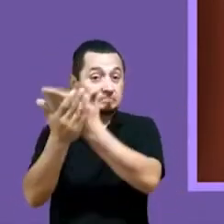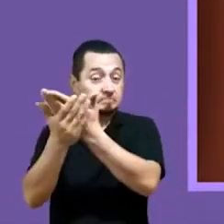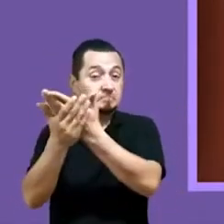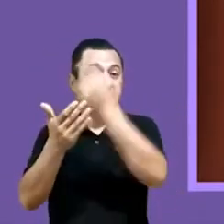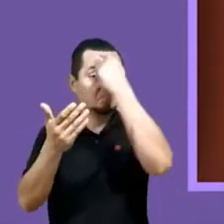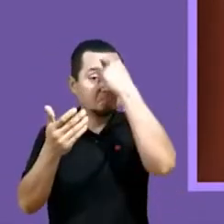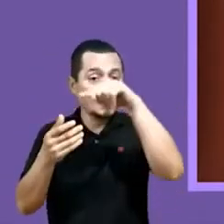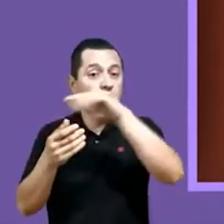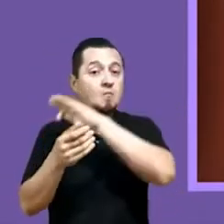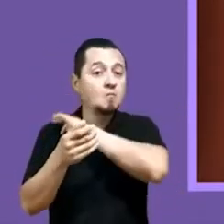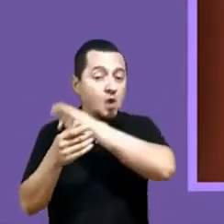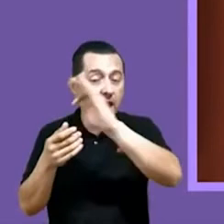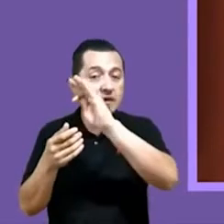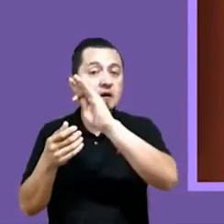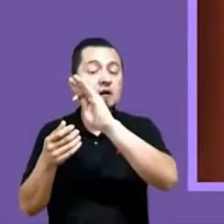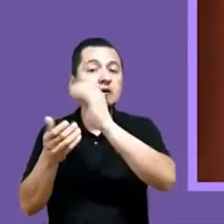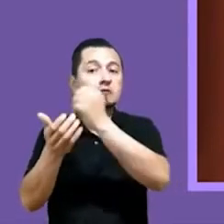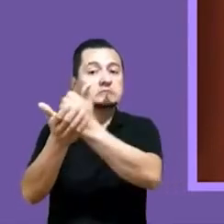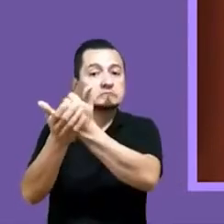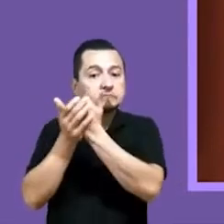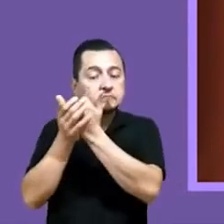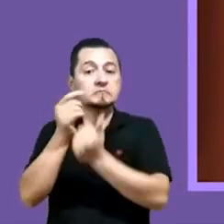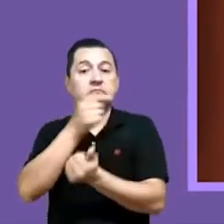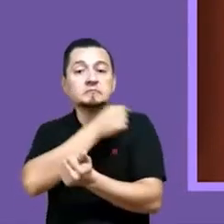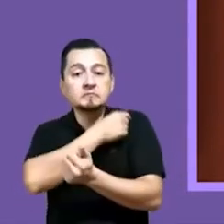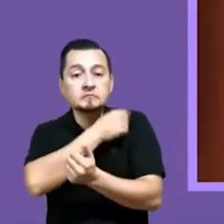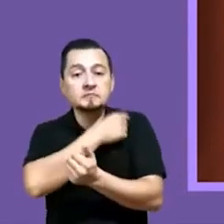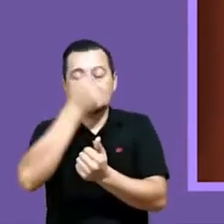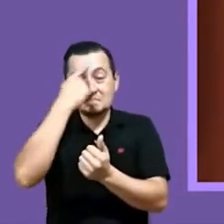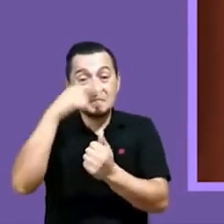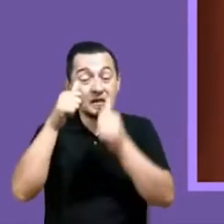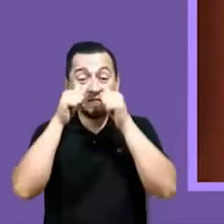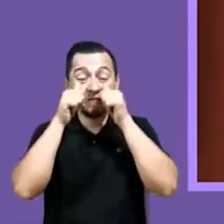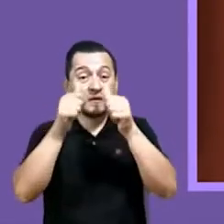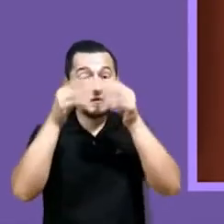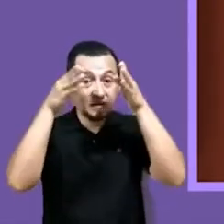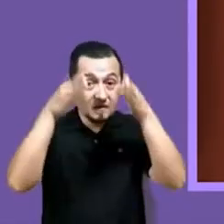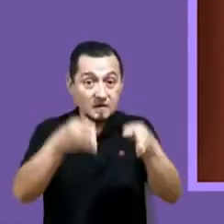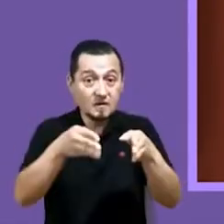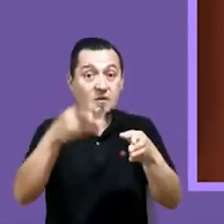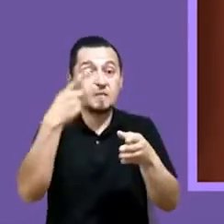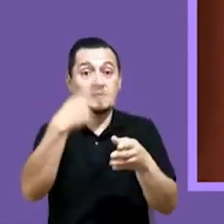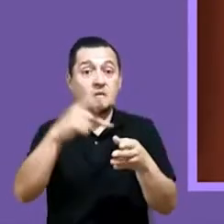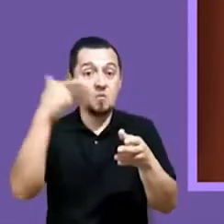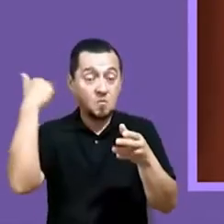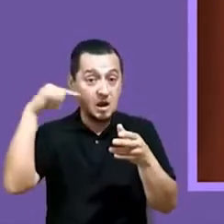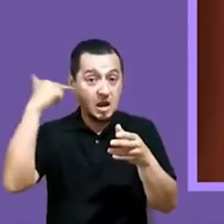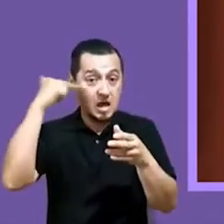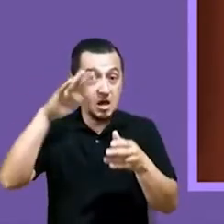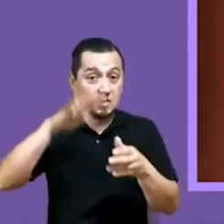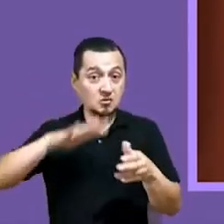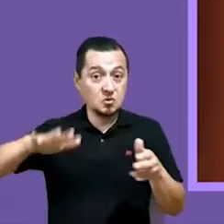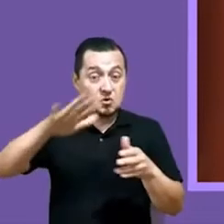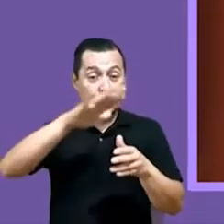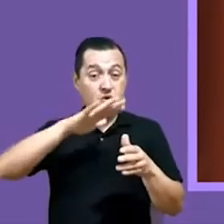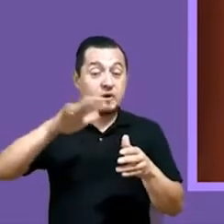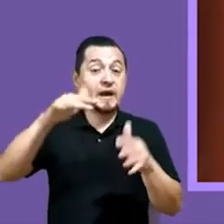concentrar en poder atender particularmente en área metropolitana a la población de entre 15 y